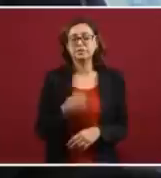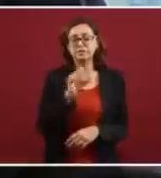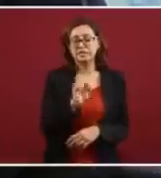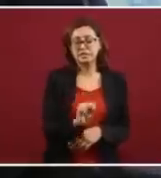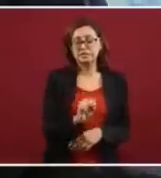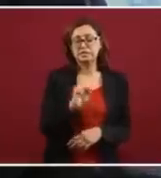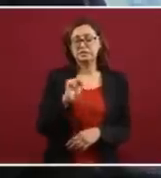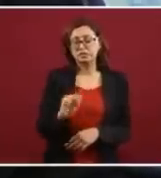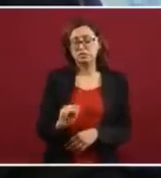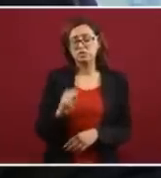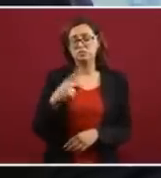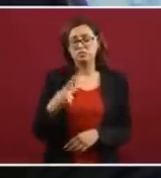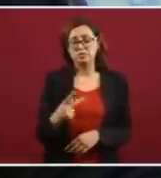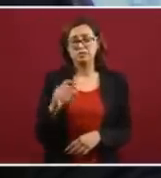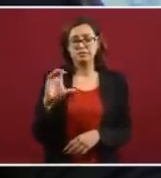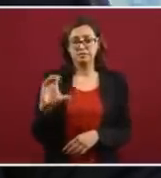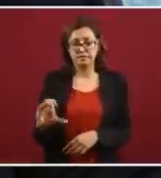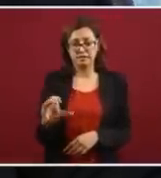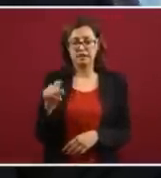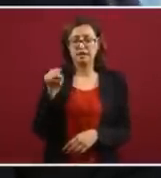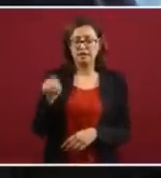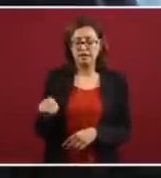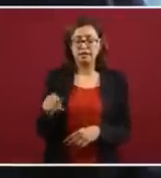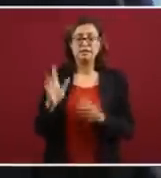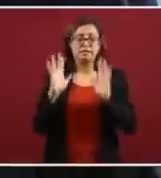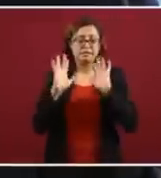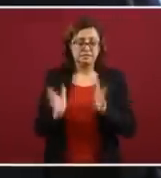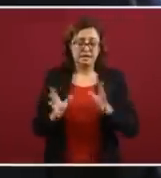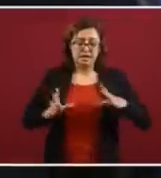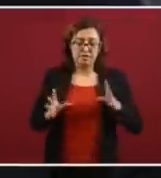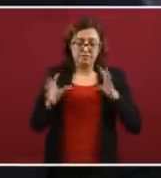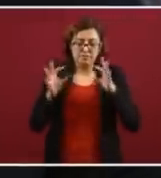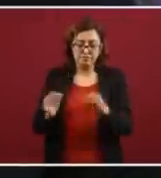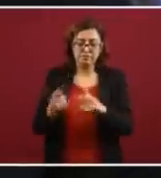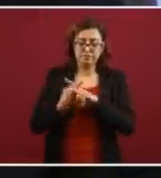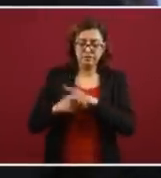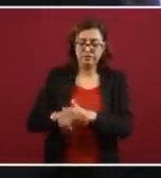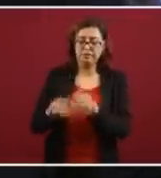y Protección Ciudadana, que ya está constituida